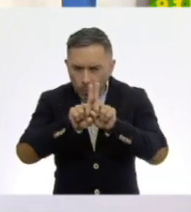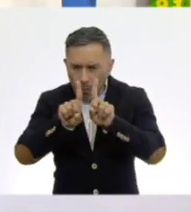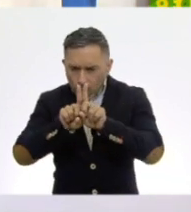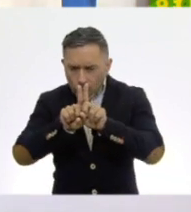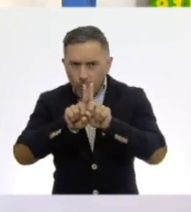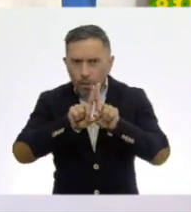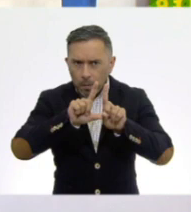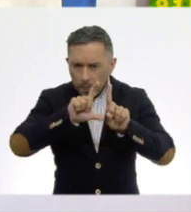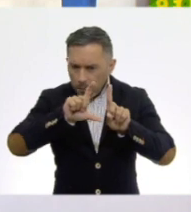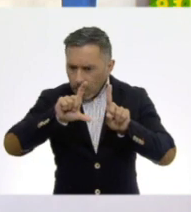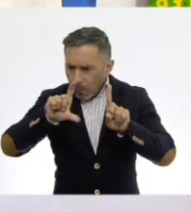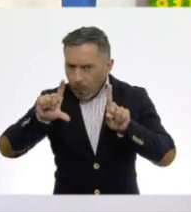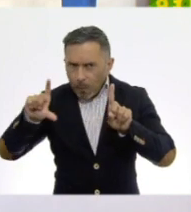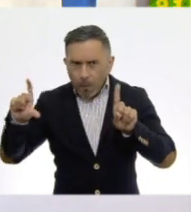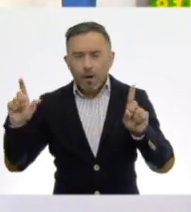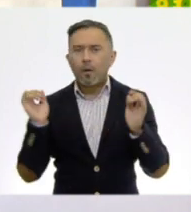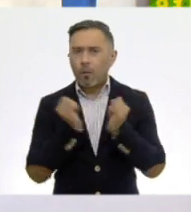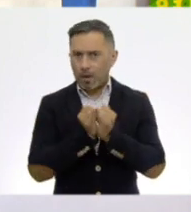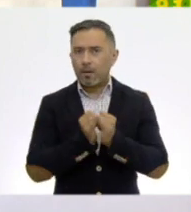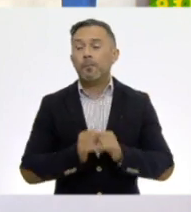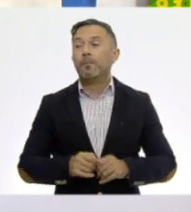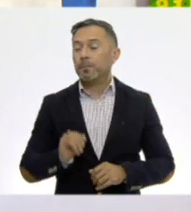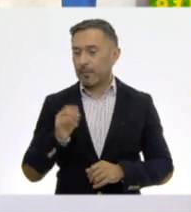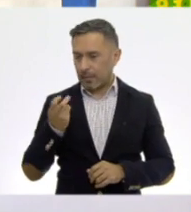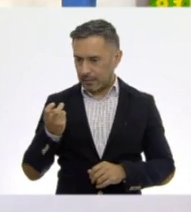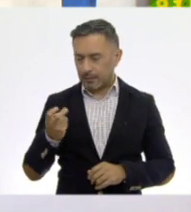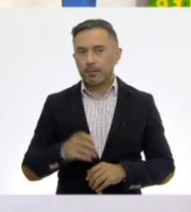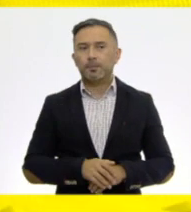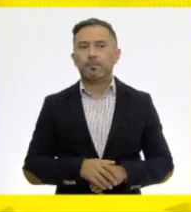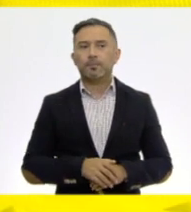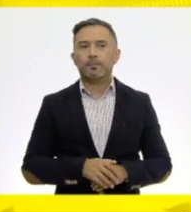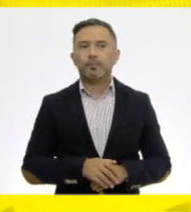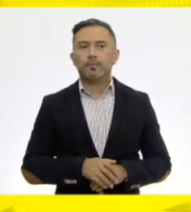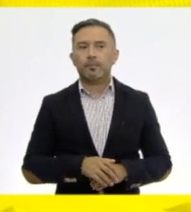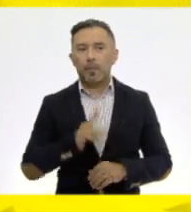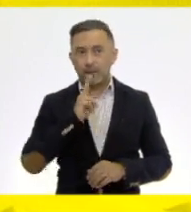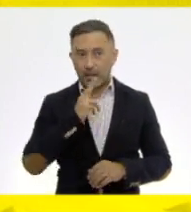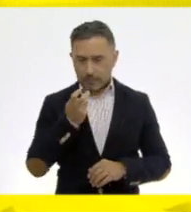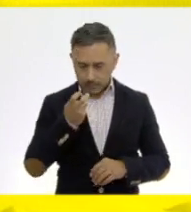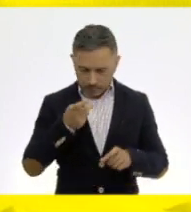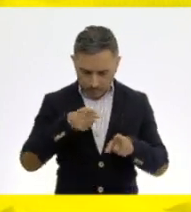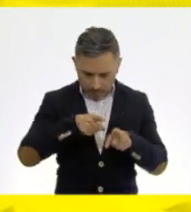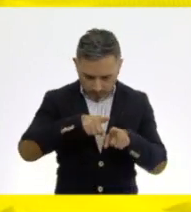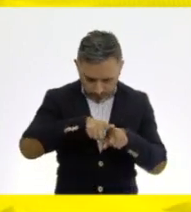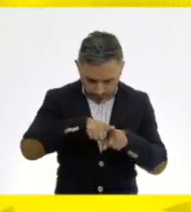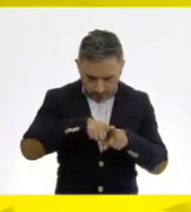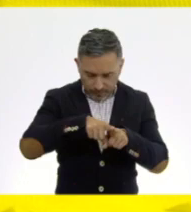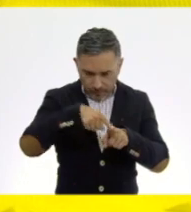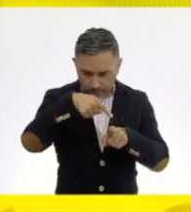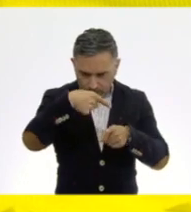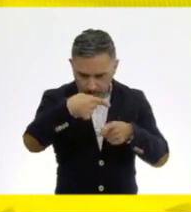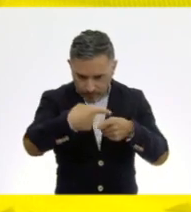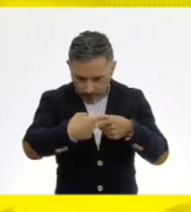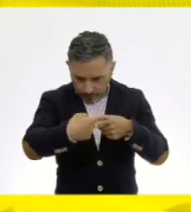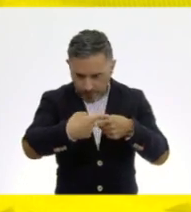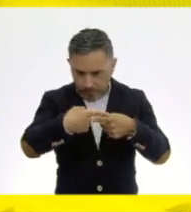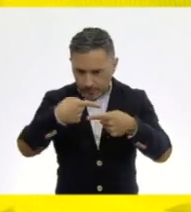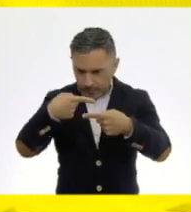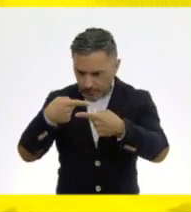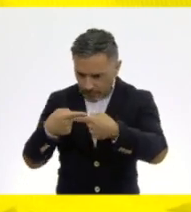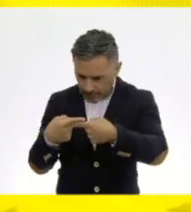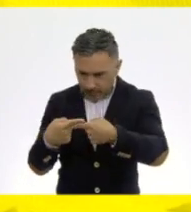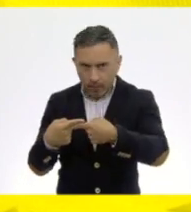o longitud. Sí, de hecho aquí tengo, vamos a ver, este es igual. Exacto. Tenemos otro igual,